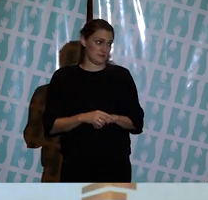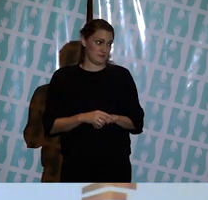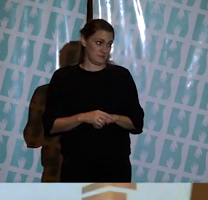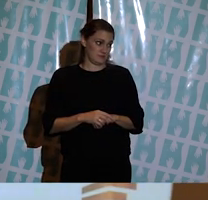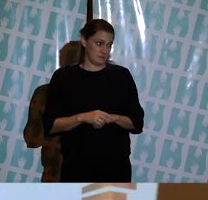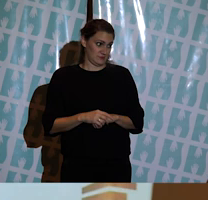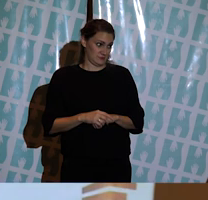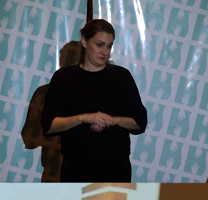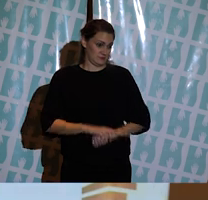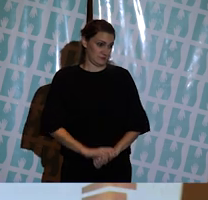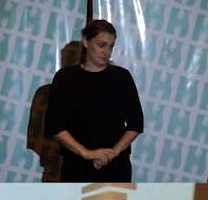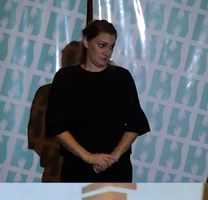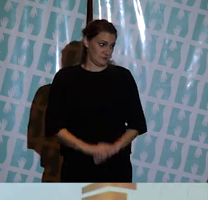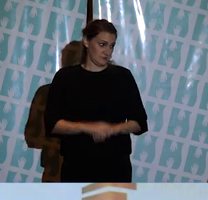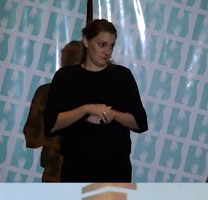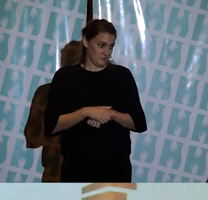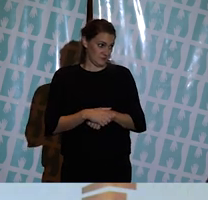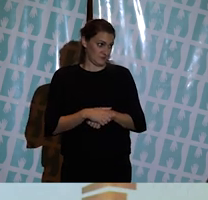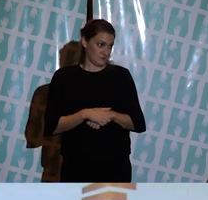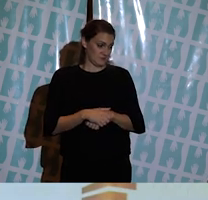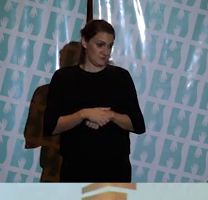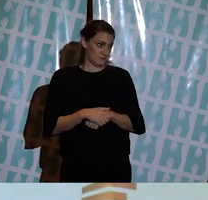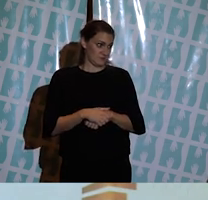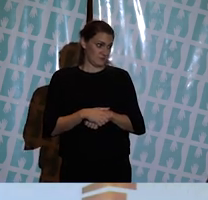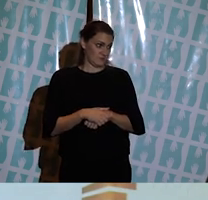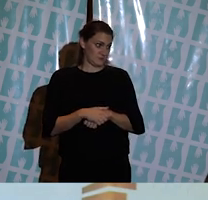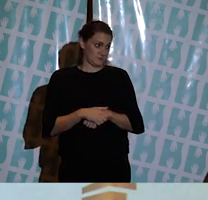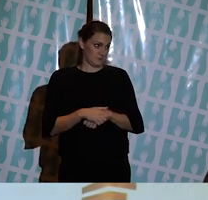Empiezo. Yo soy una persona sorda, soy de Neuquén.